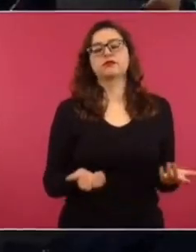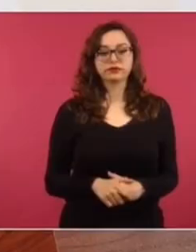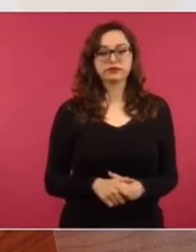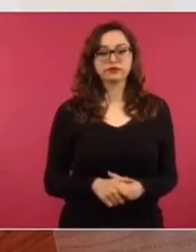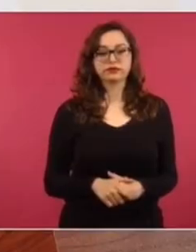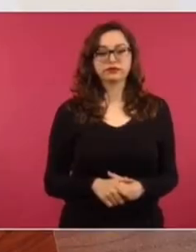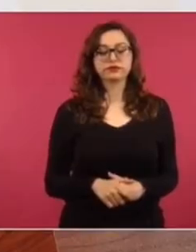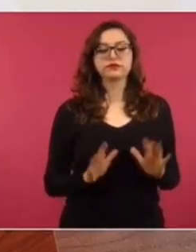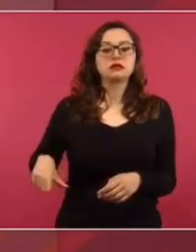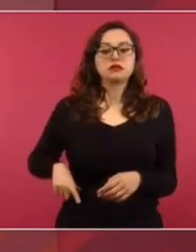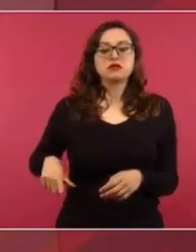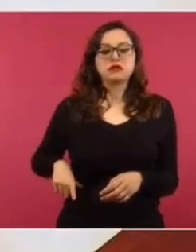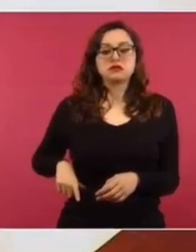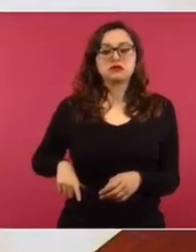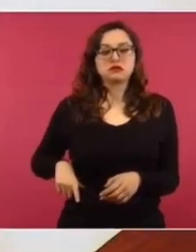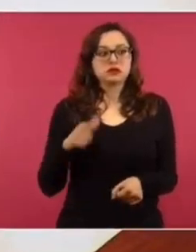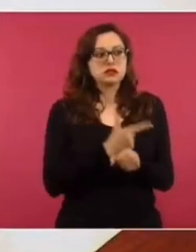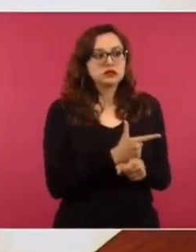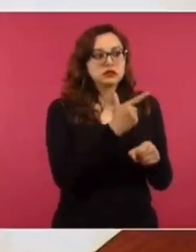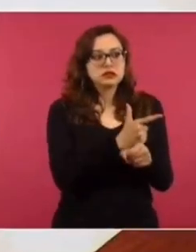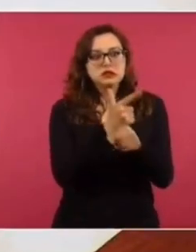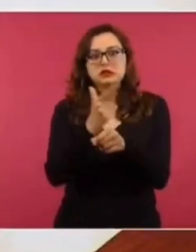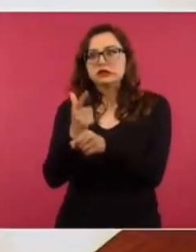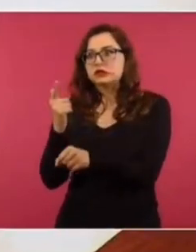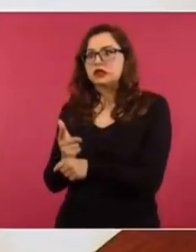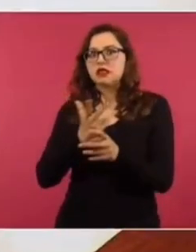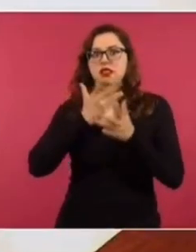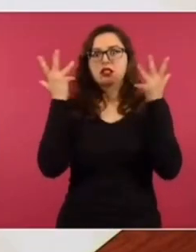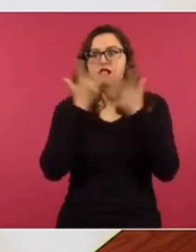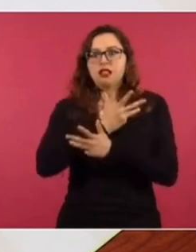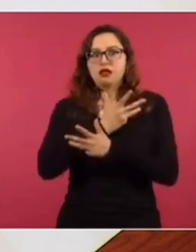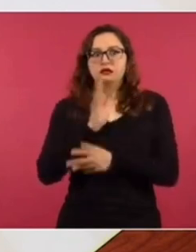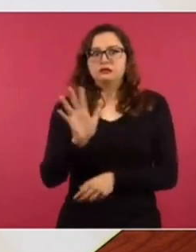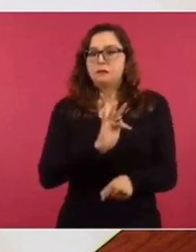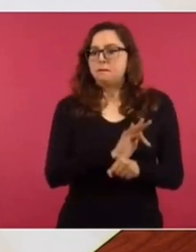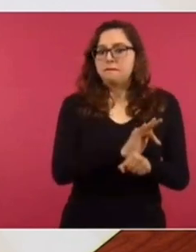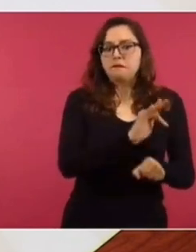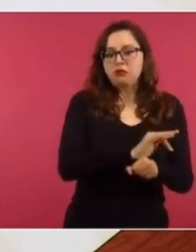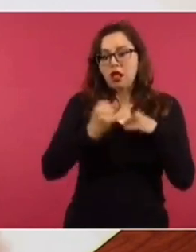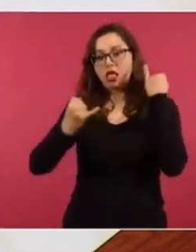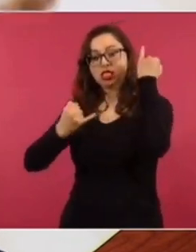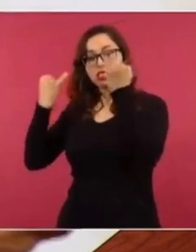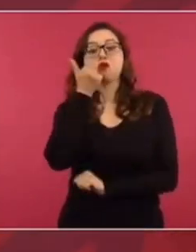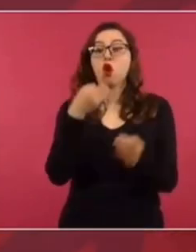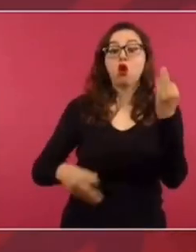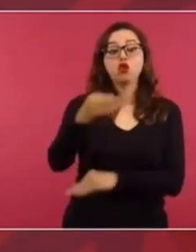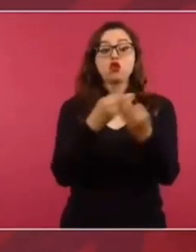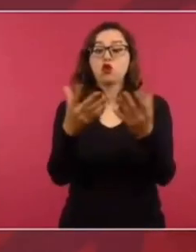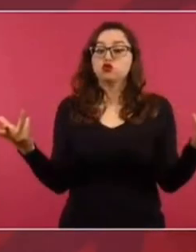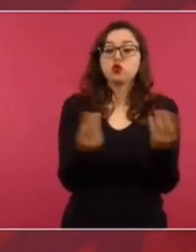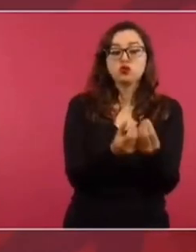los jóvenes, luego fabricar hechos